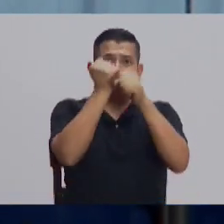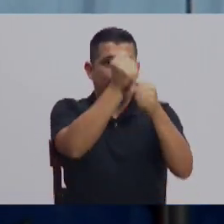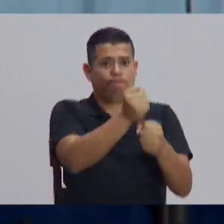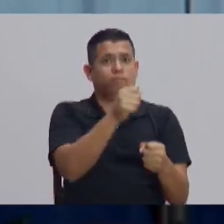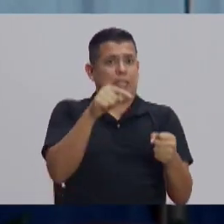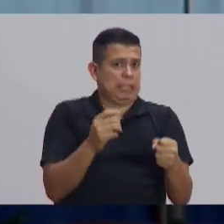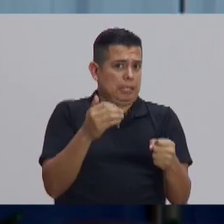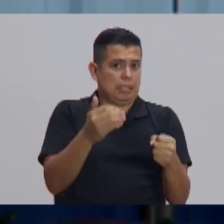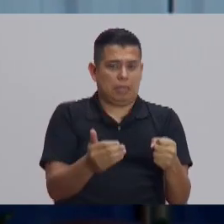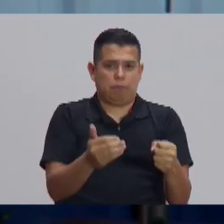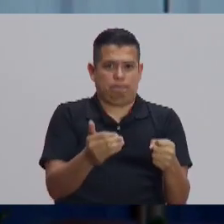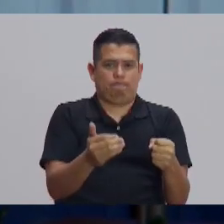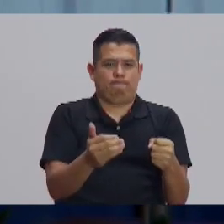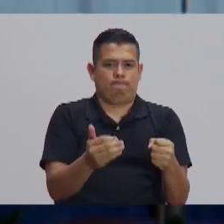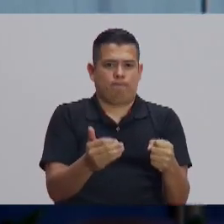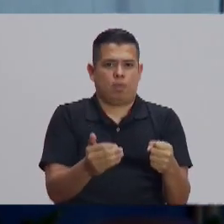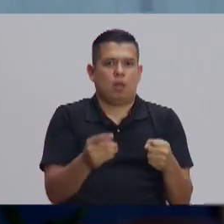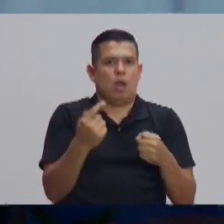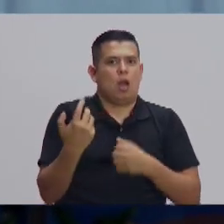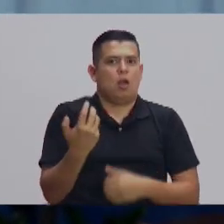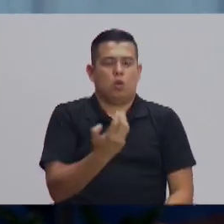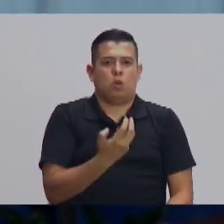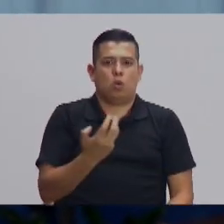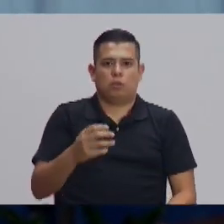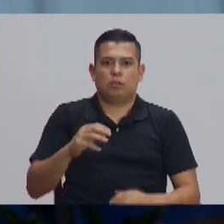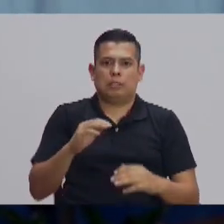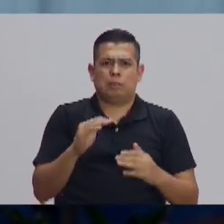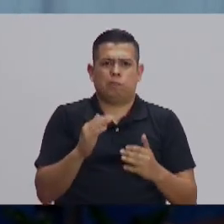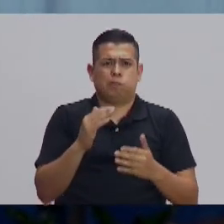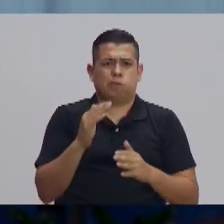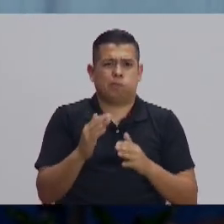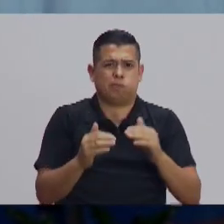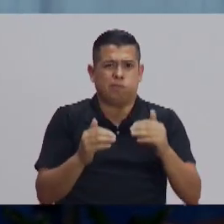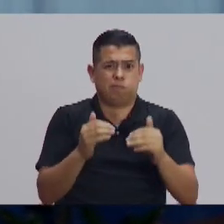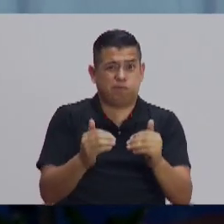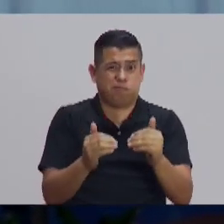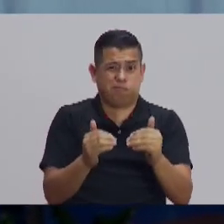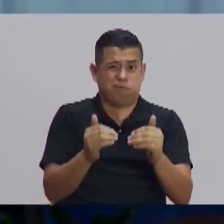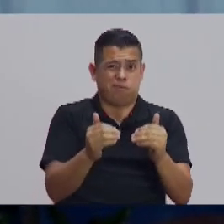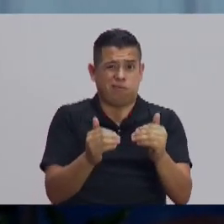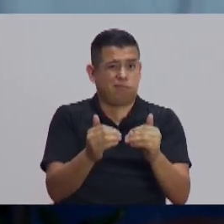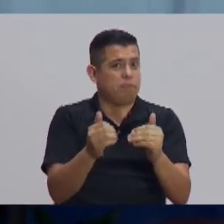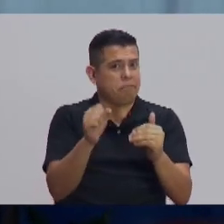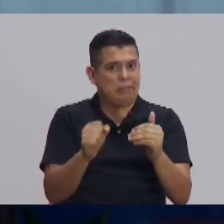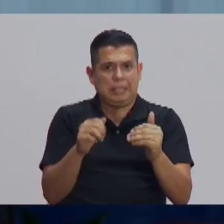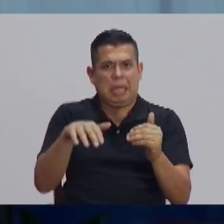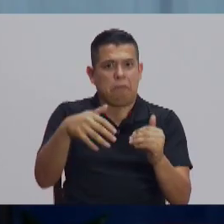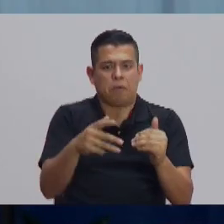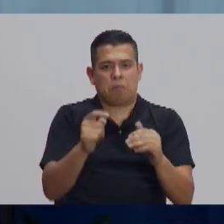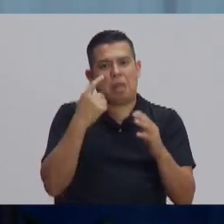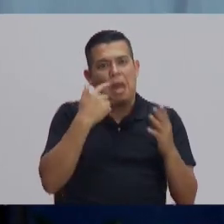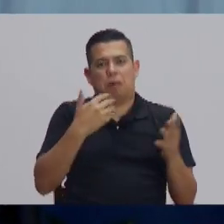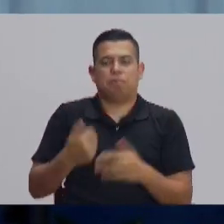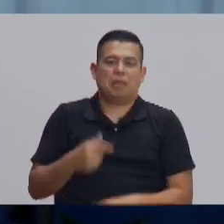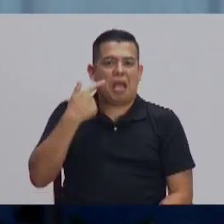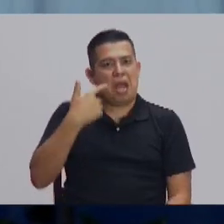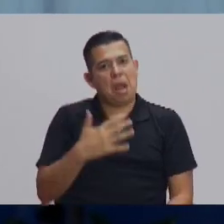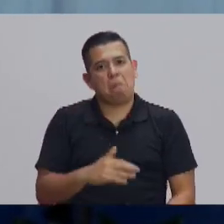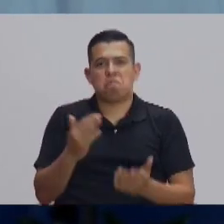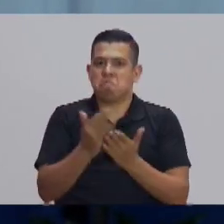este año a veces nos quedamos a la mitad a veces que hicimos emprender qué sé yo es